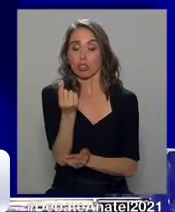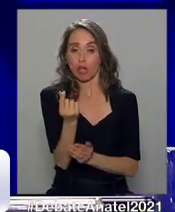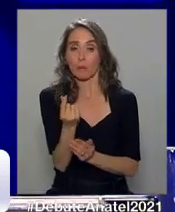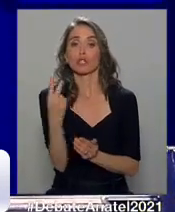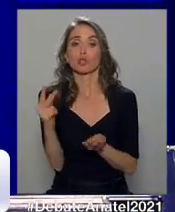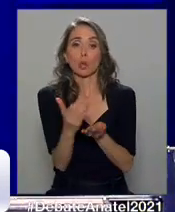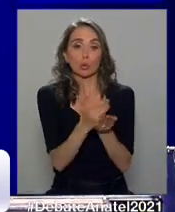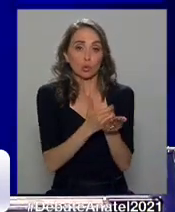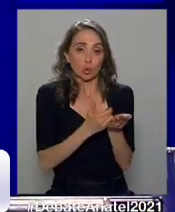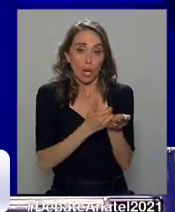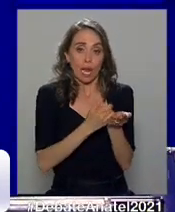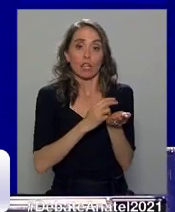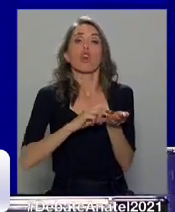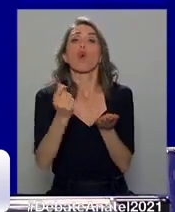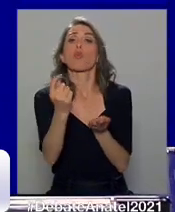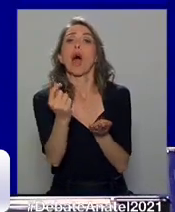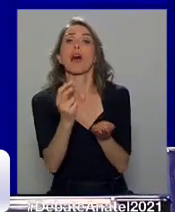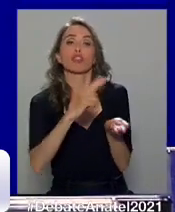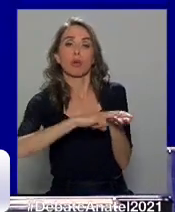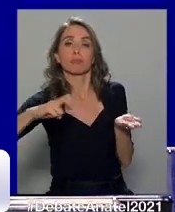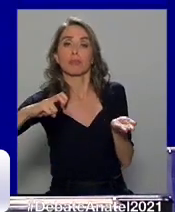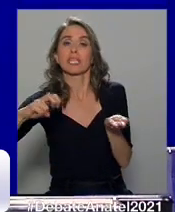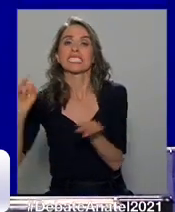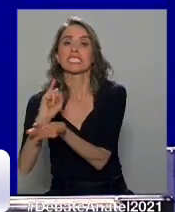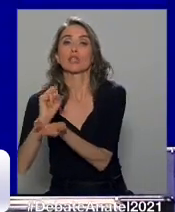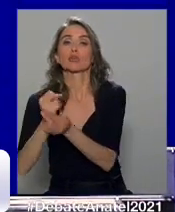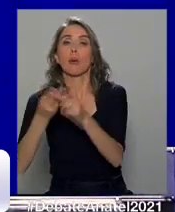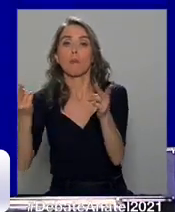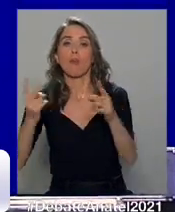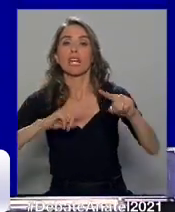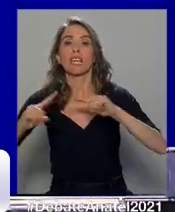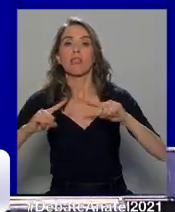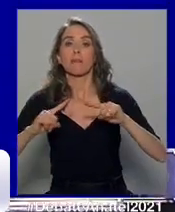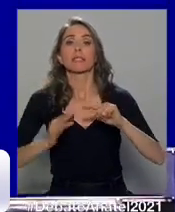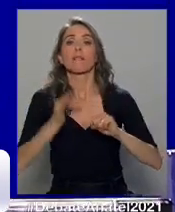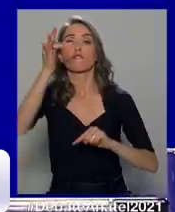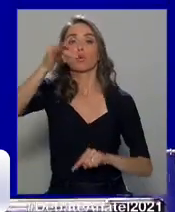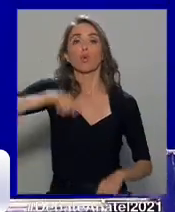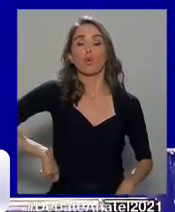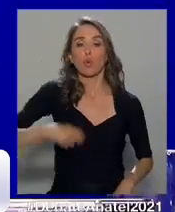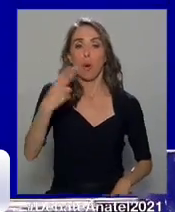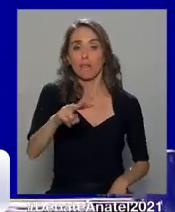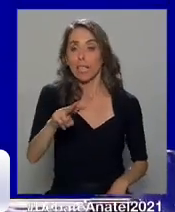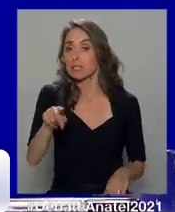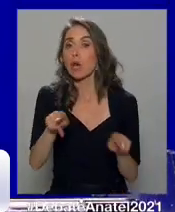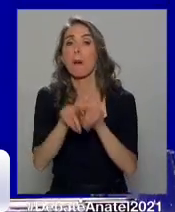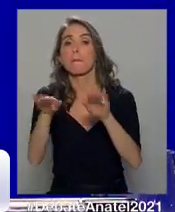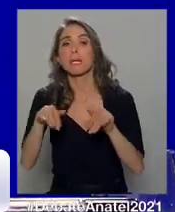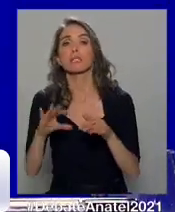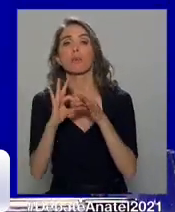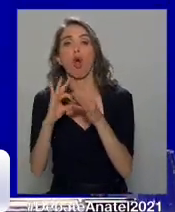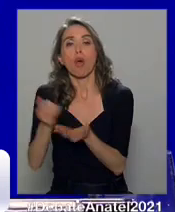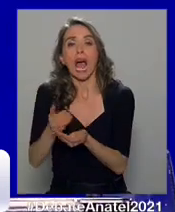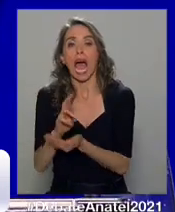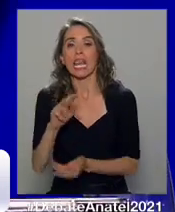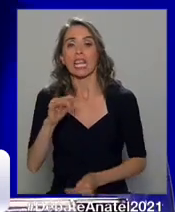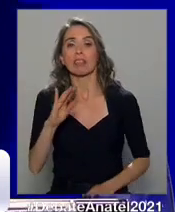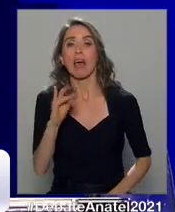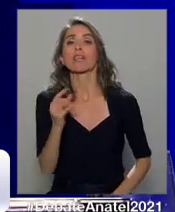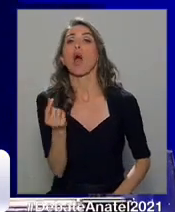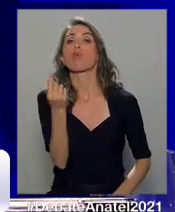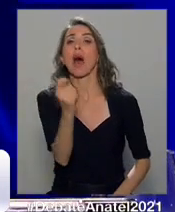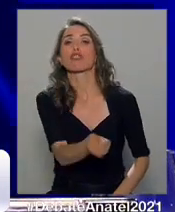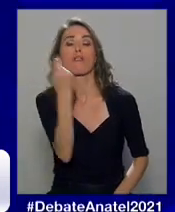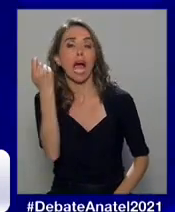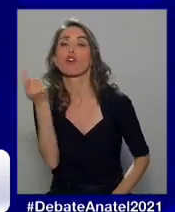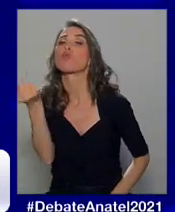sus ingresos piensa cobrarle este ente público que le va a administrar la plata hacia adelante? Suponiendo que va a conseguir las mismas rentabilidades. ¿Precio?